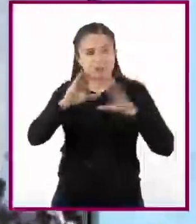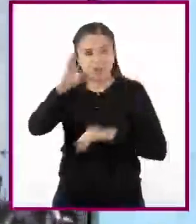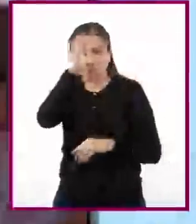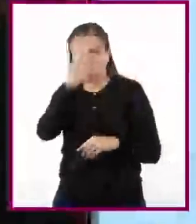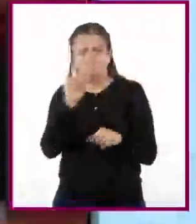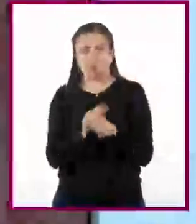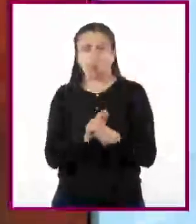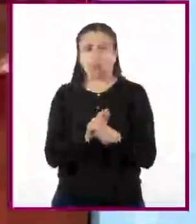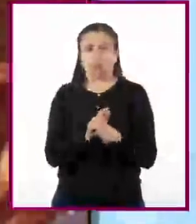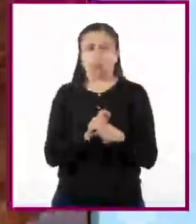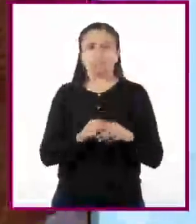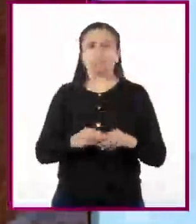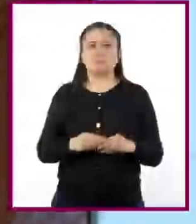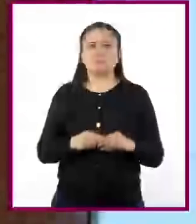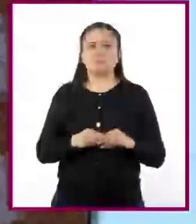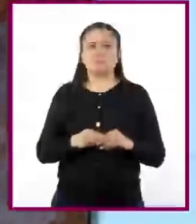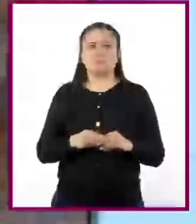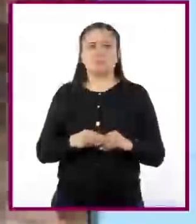cultural.